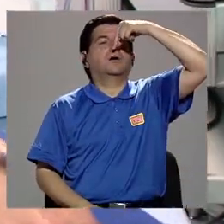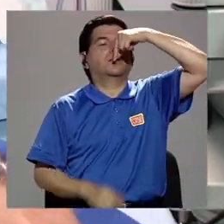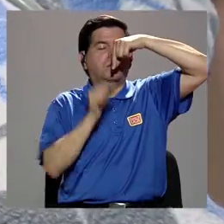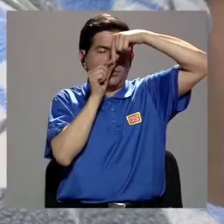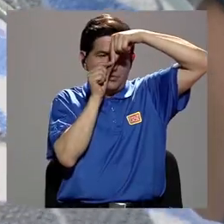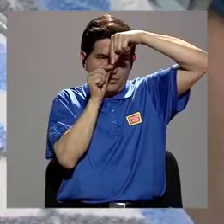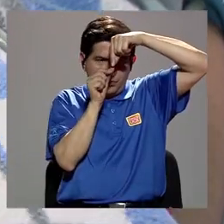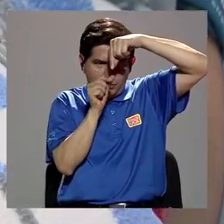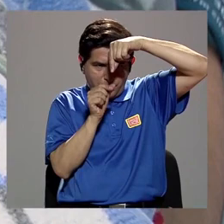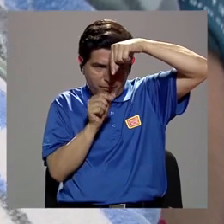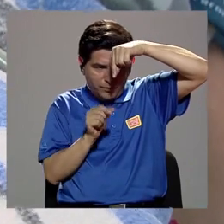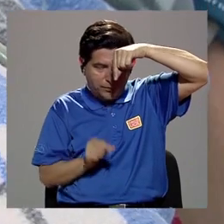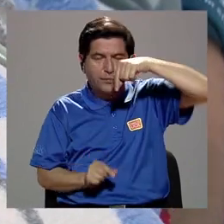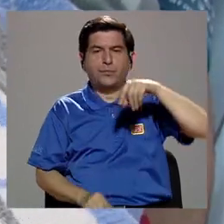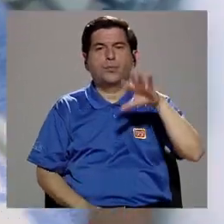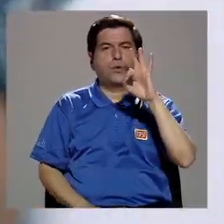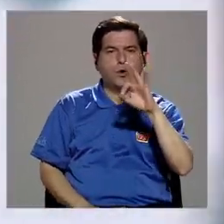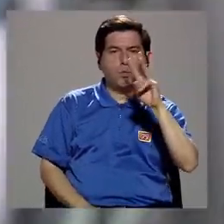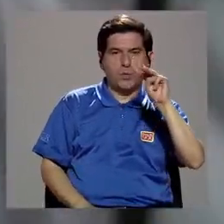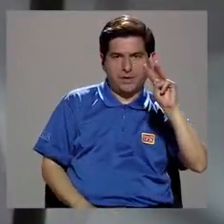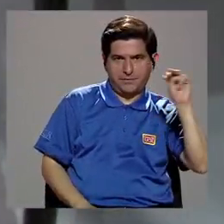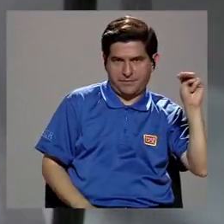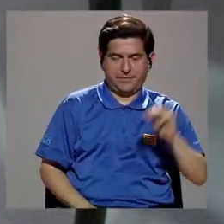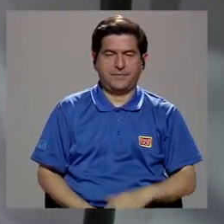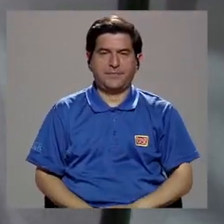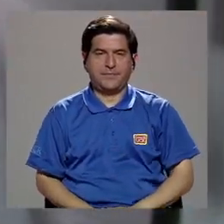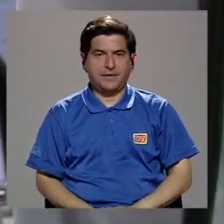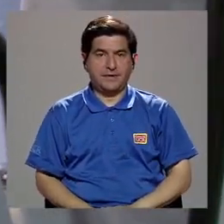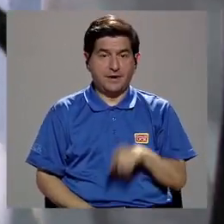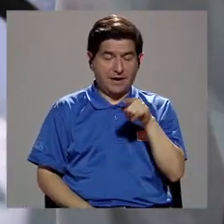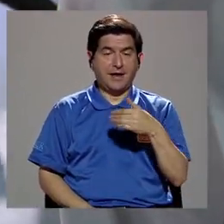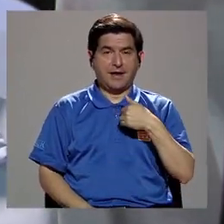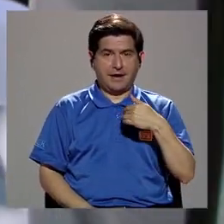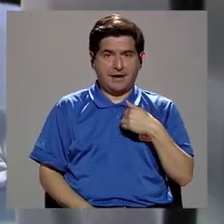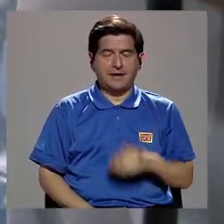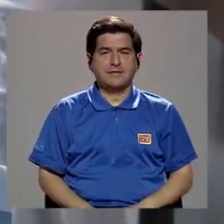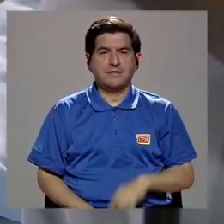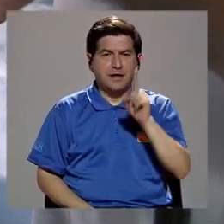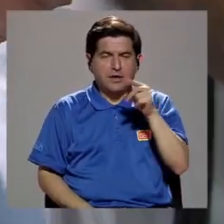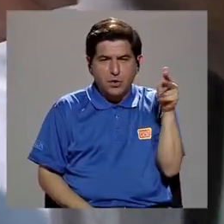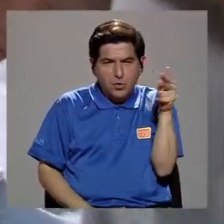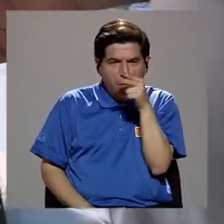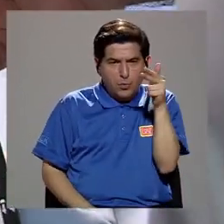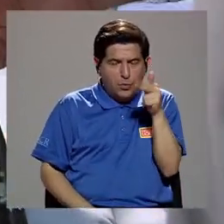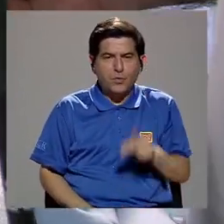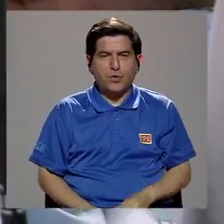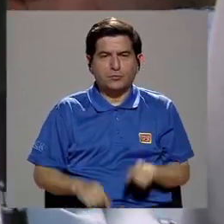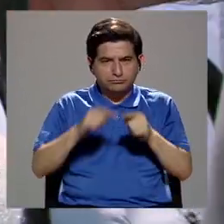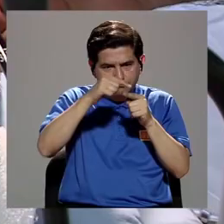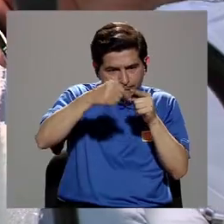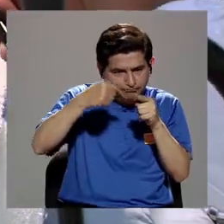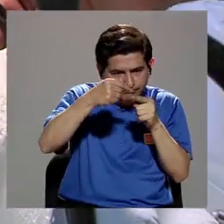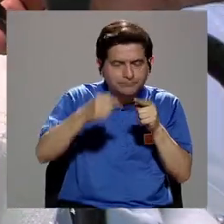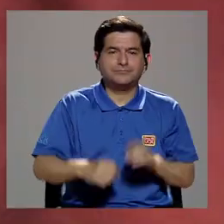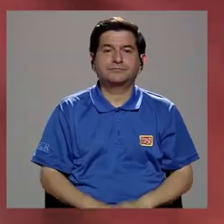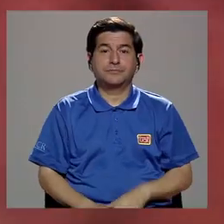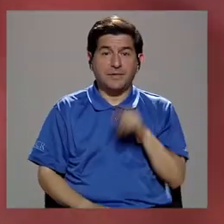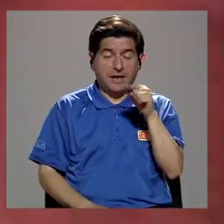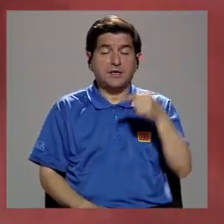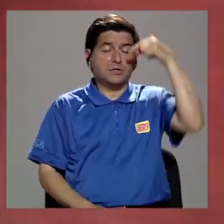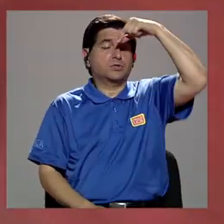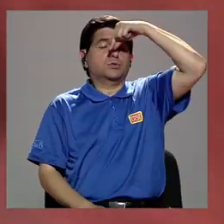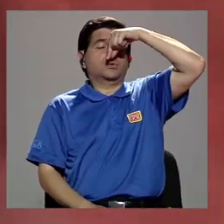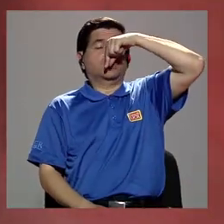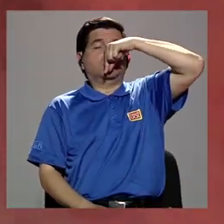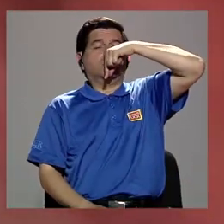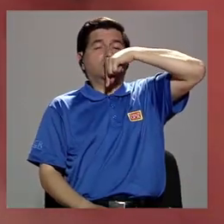la boca un gastroscopio, un tubo delgado de 9 milímetros con una cámara de alta resolución en la punta. Este